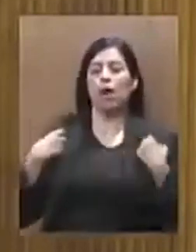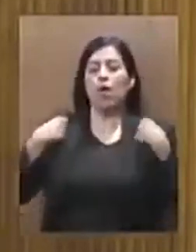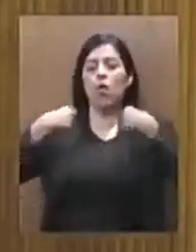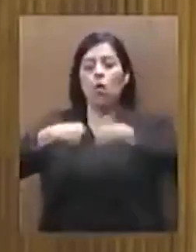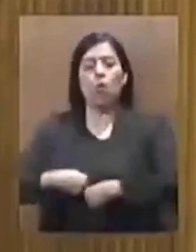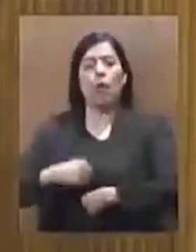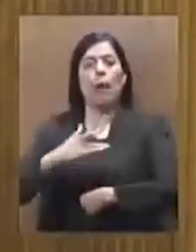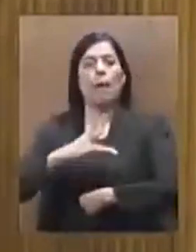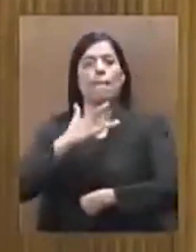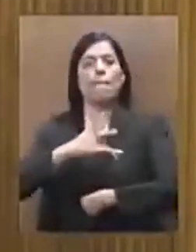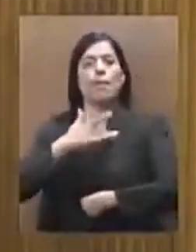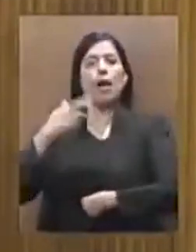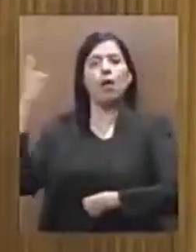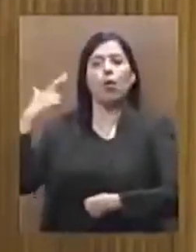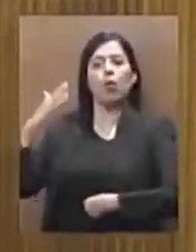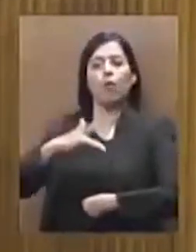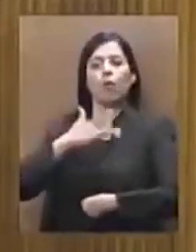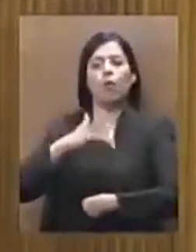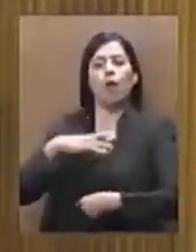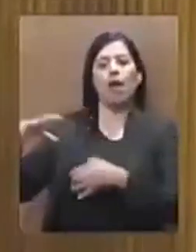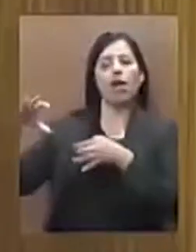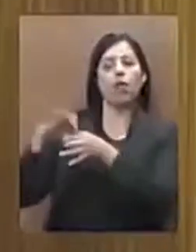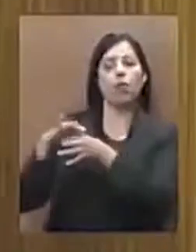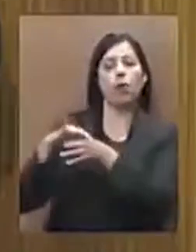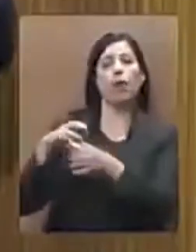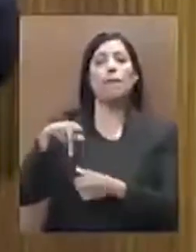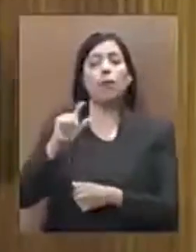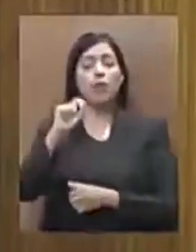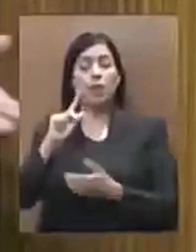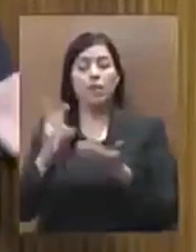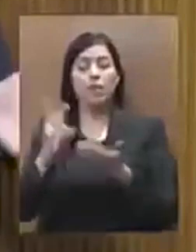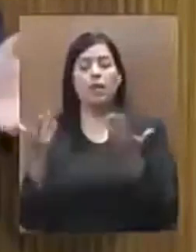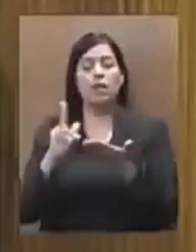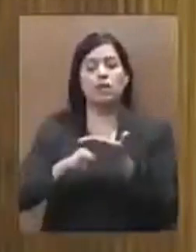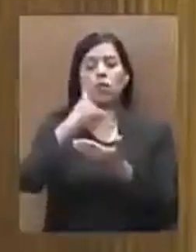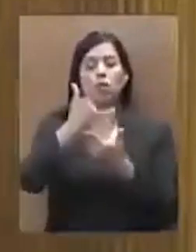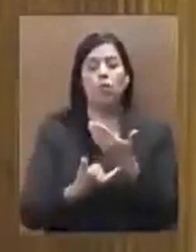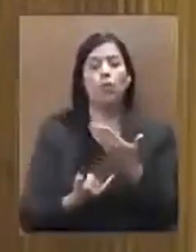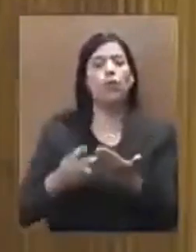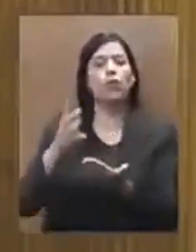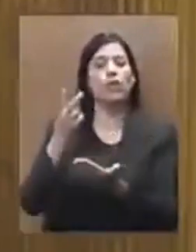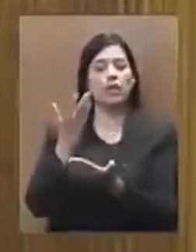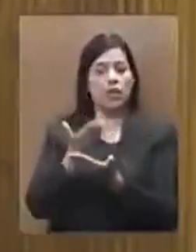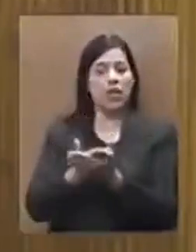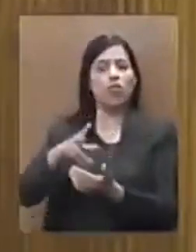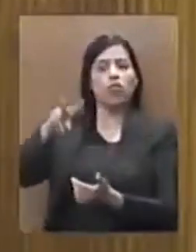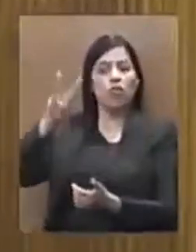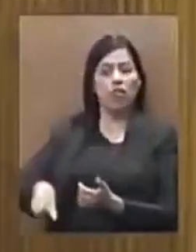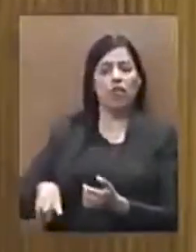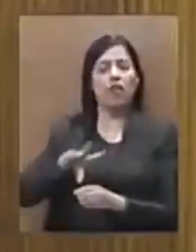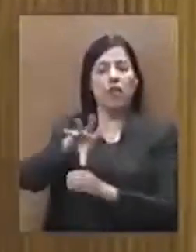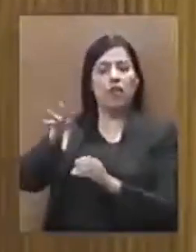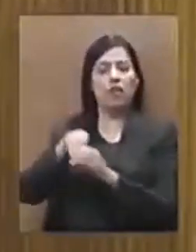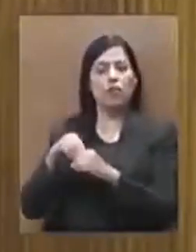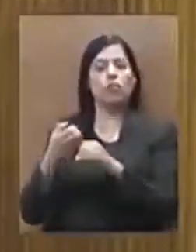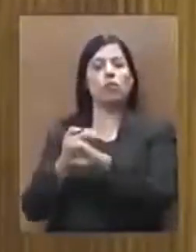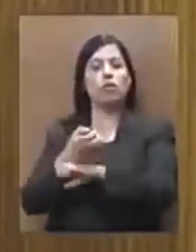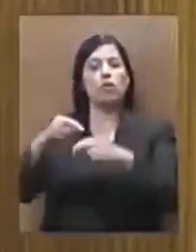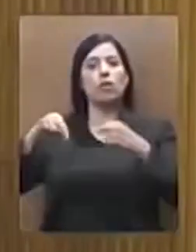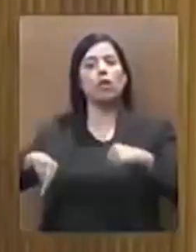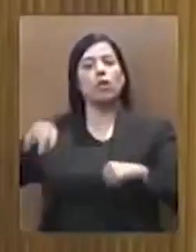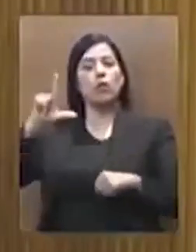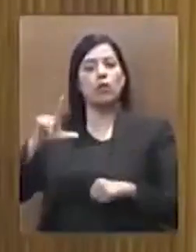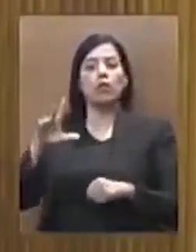ultrasensoriales pero adicionalmente generar una política pública real de inclusión de las y los ciudadanos de Nuevo León que tienen